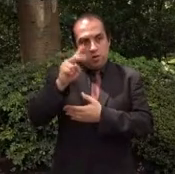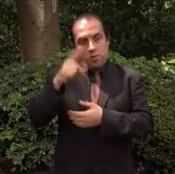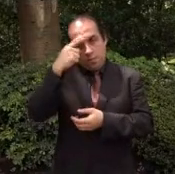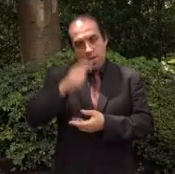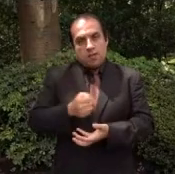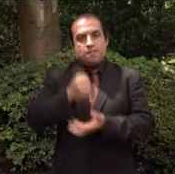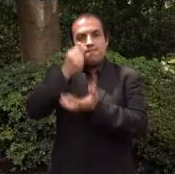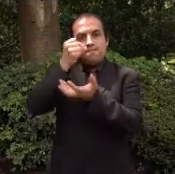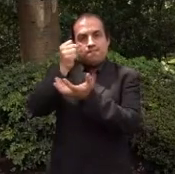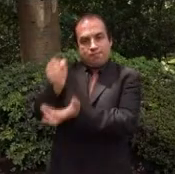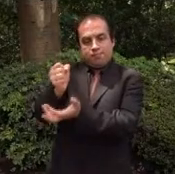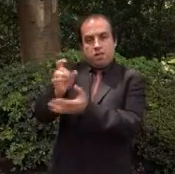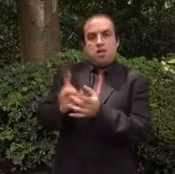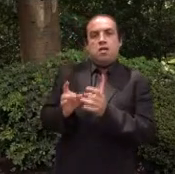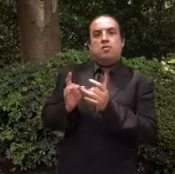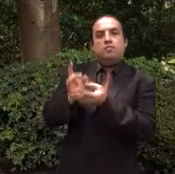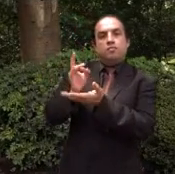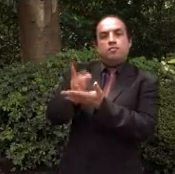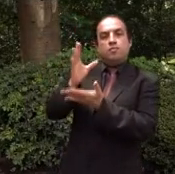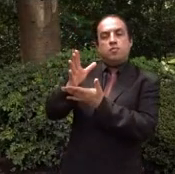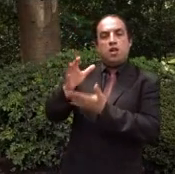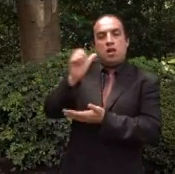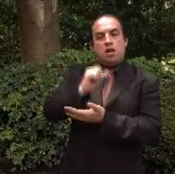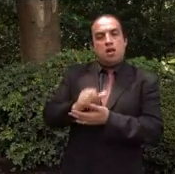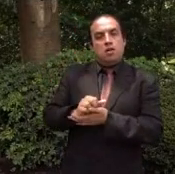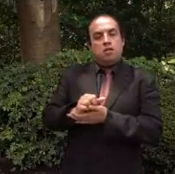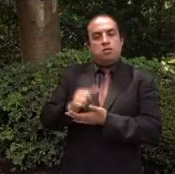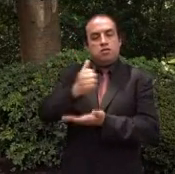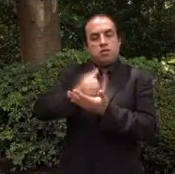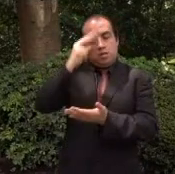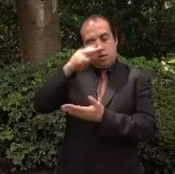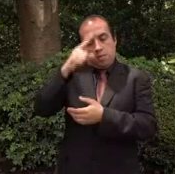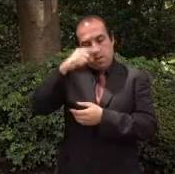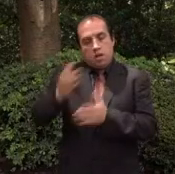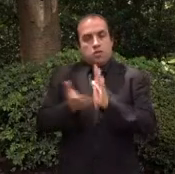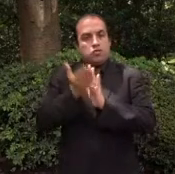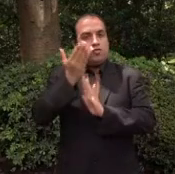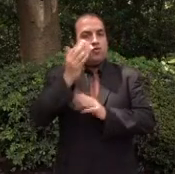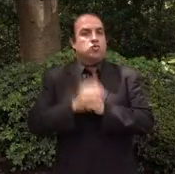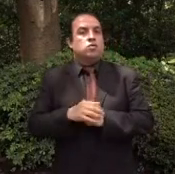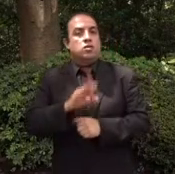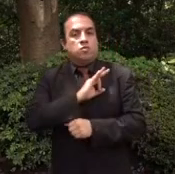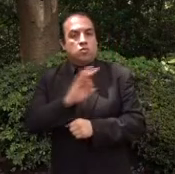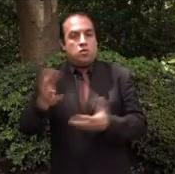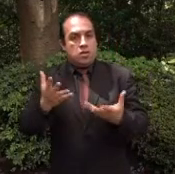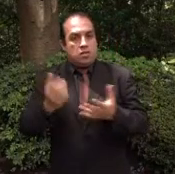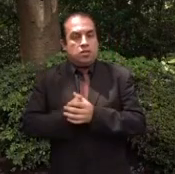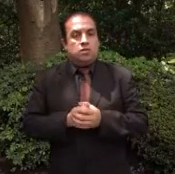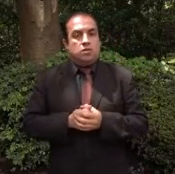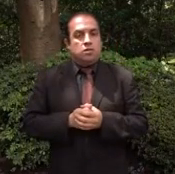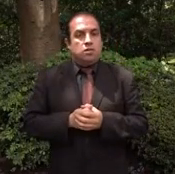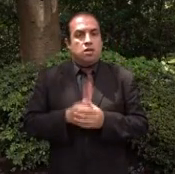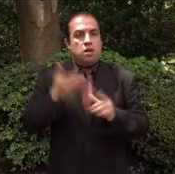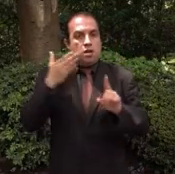para que estas obras de interconexión entre las cuatro secciones se lleven a cabo por parte de la ciudad. Por eso es un